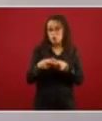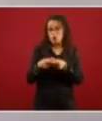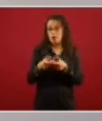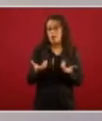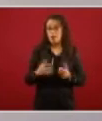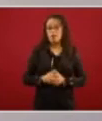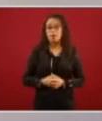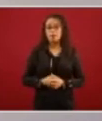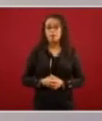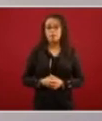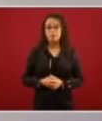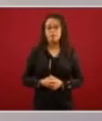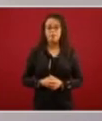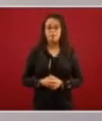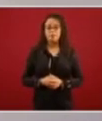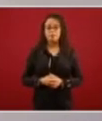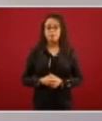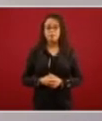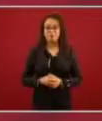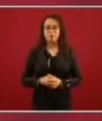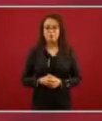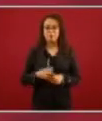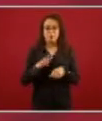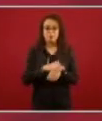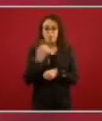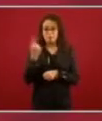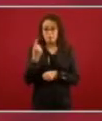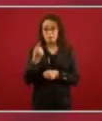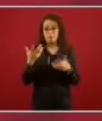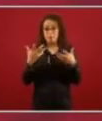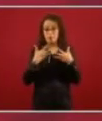porque si es una crisis mundial,